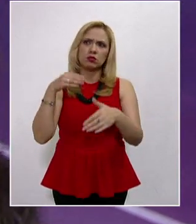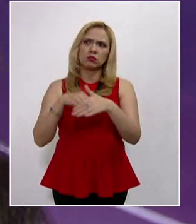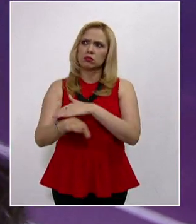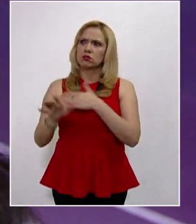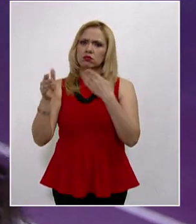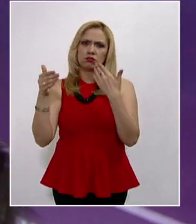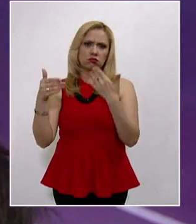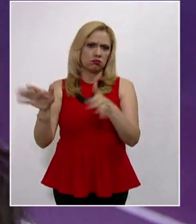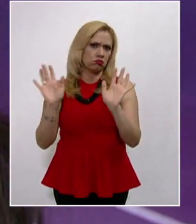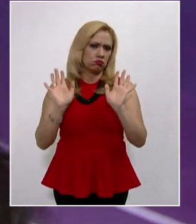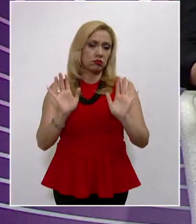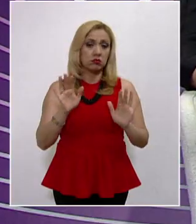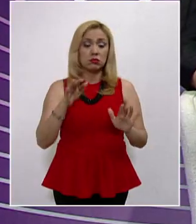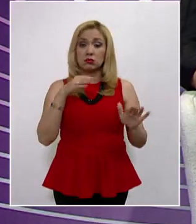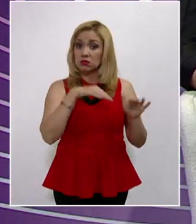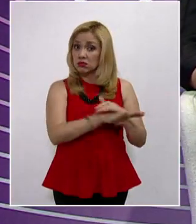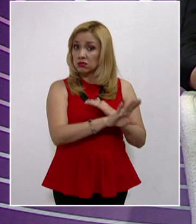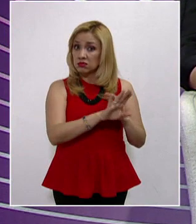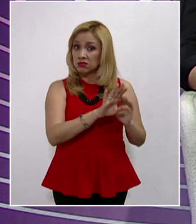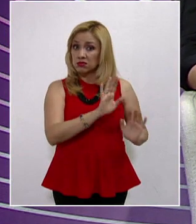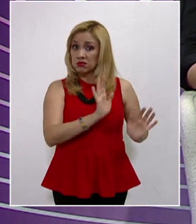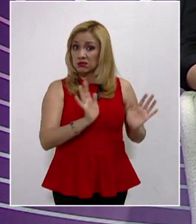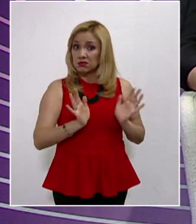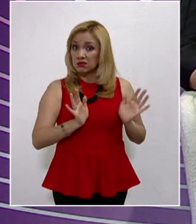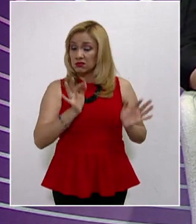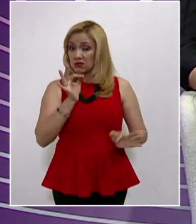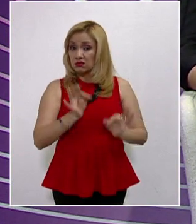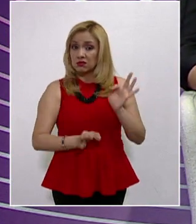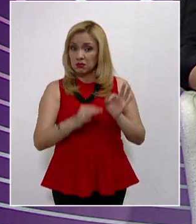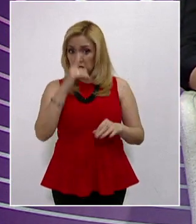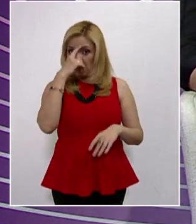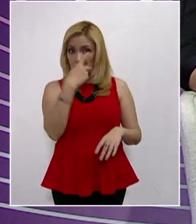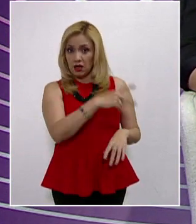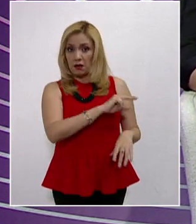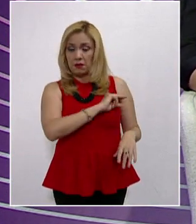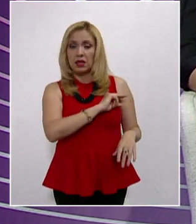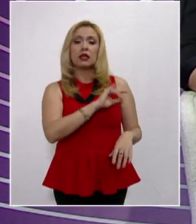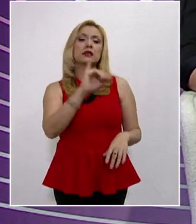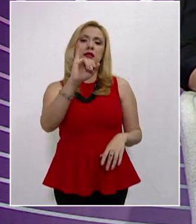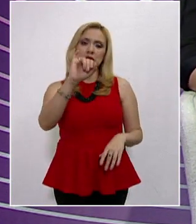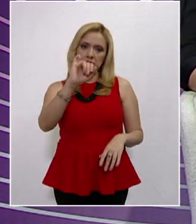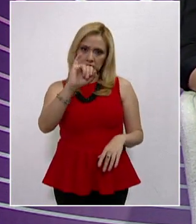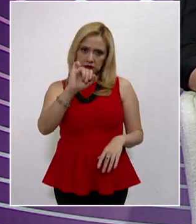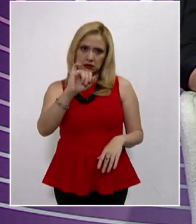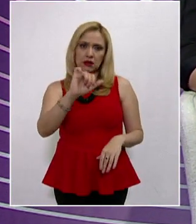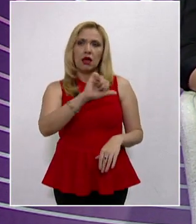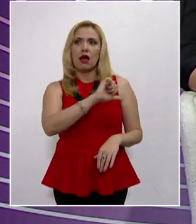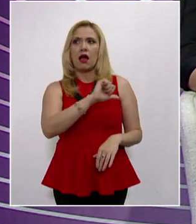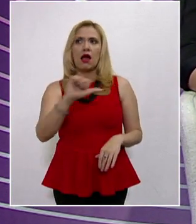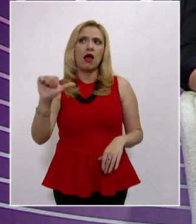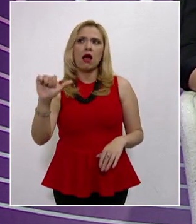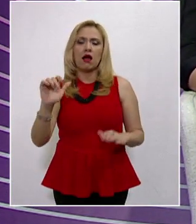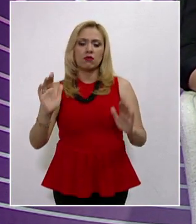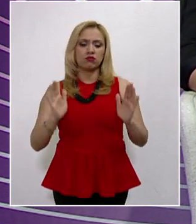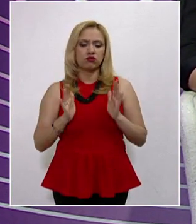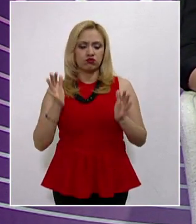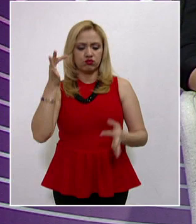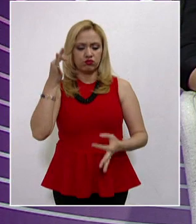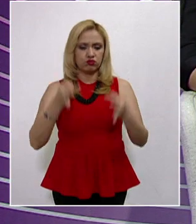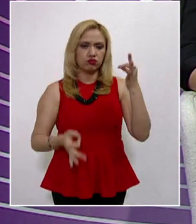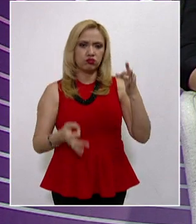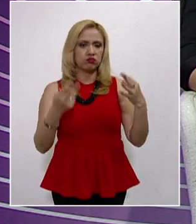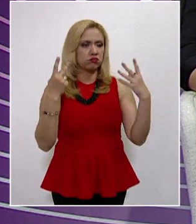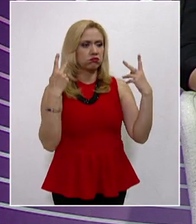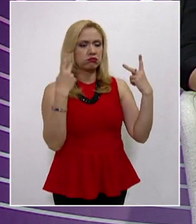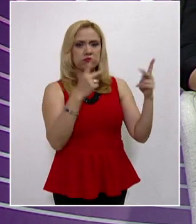tribunales militares son tribunales especiales para los militares. Es correcto, tribunales que están como parte de la jerarquía y